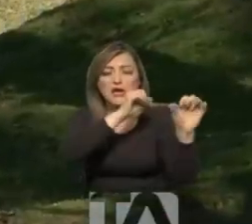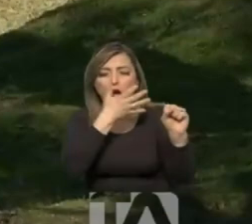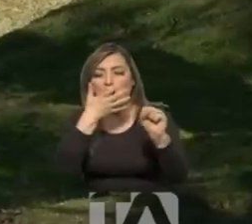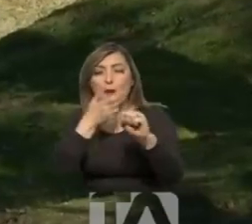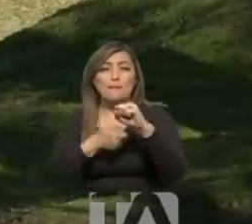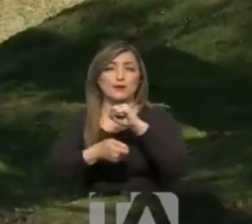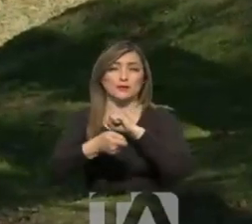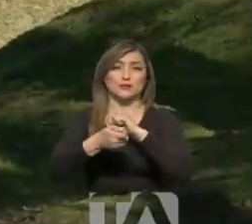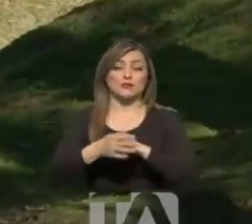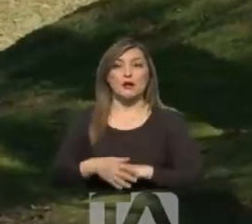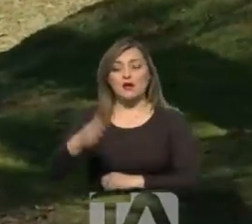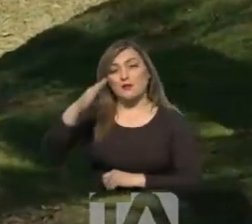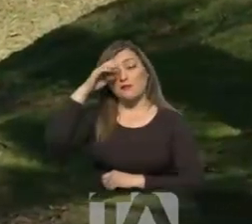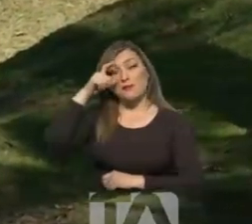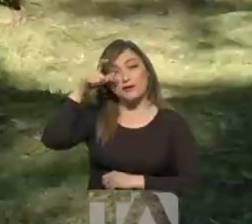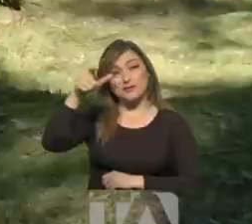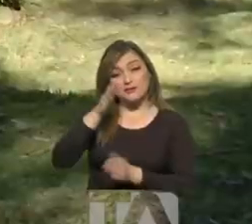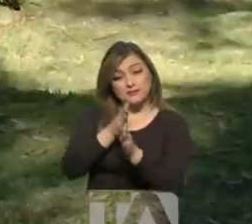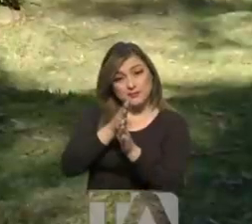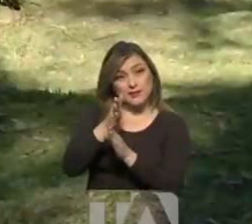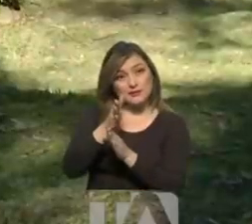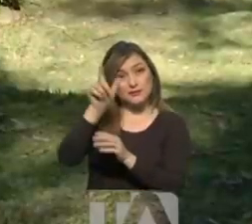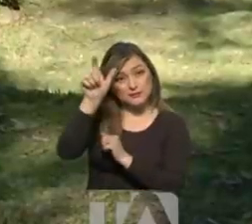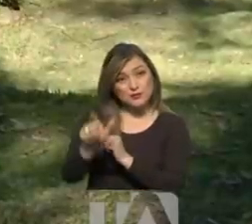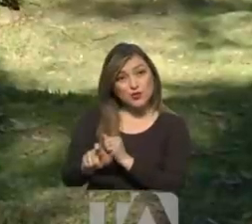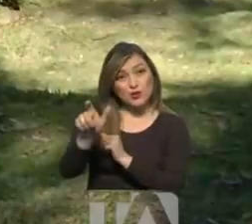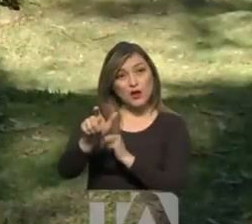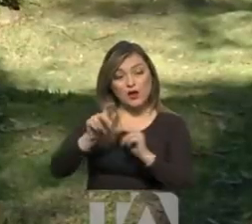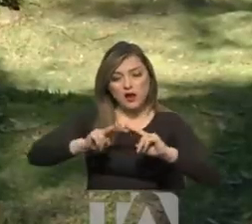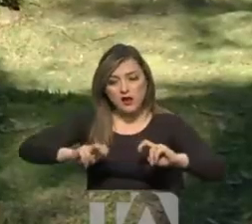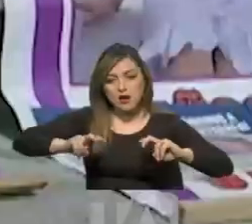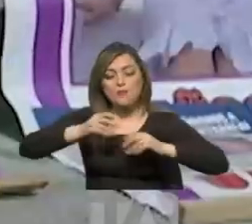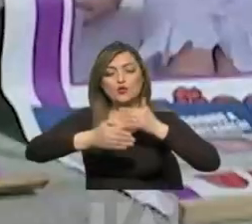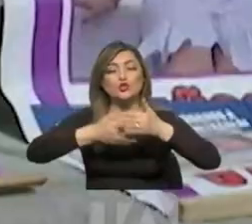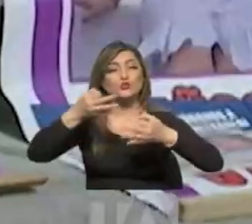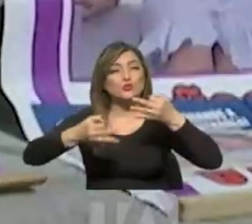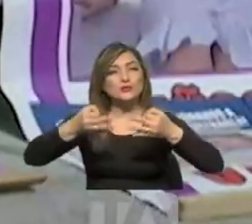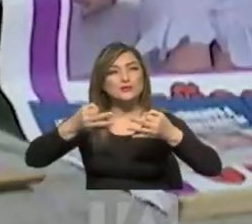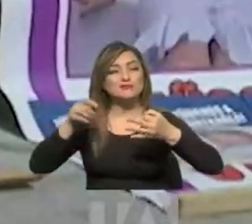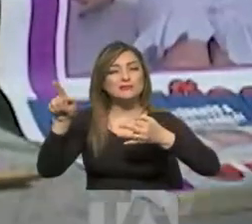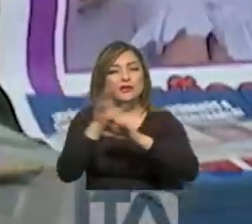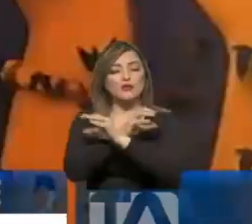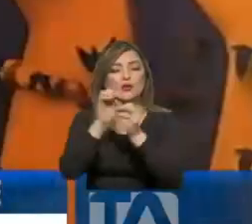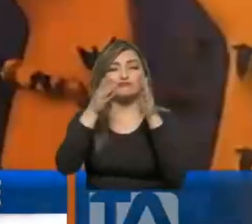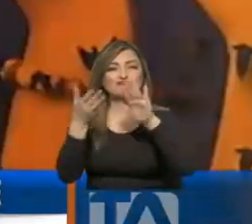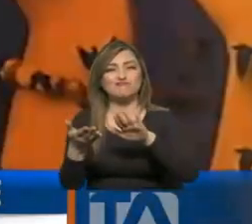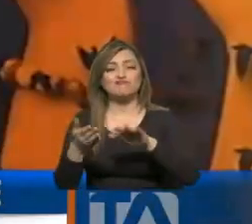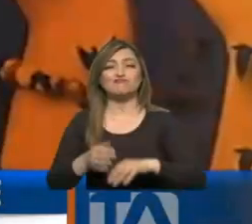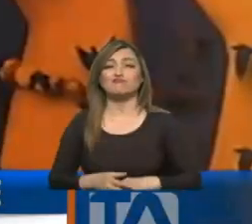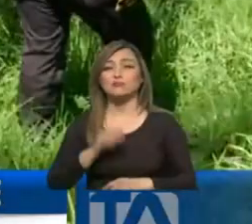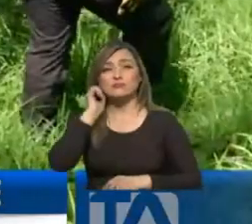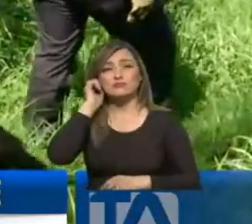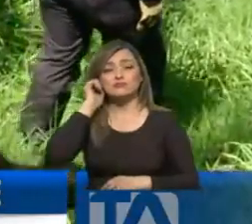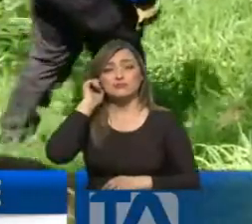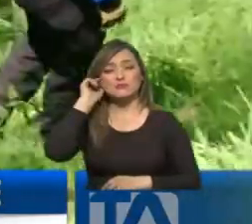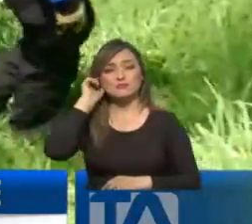Peritos de la Fiscalía iniciaron este jueves una nueva etapa de investigación en el proceso judicial sobre la desaparición y muerte de Juliana